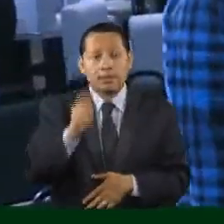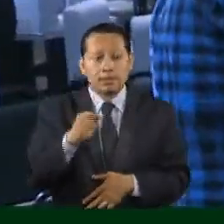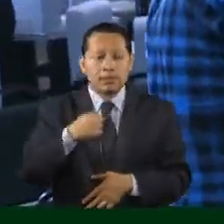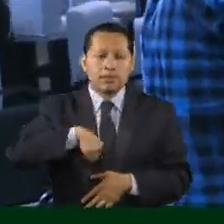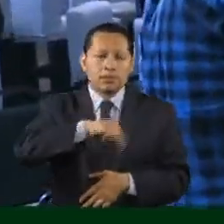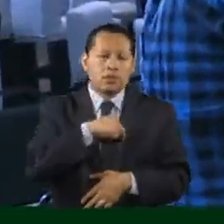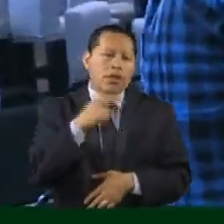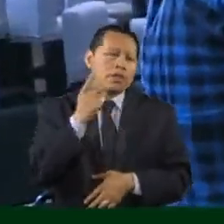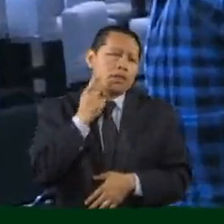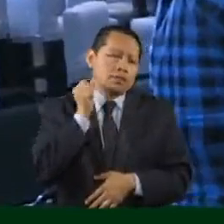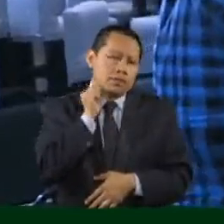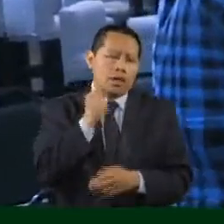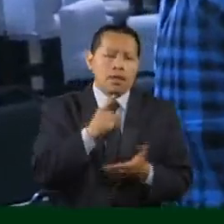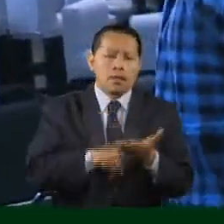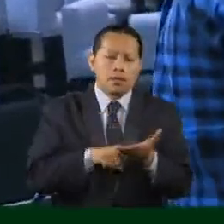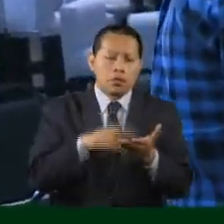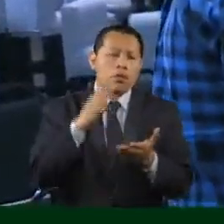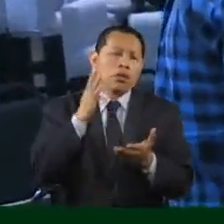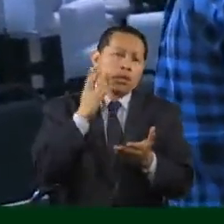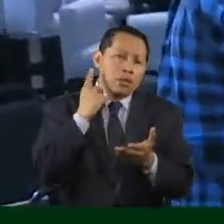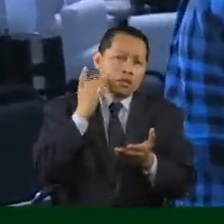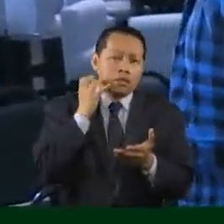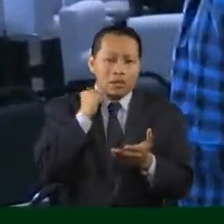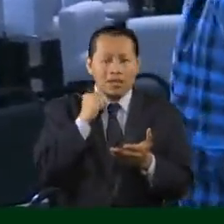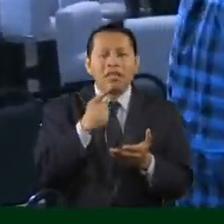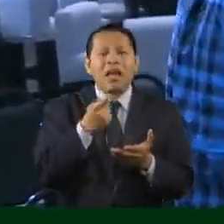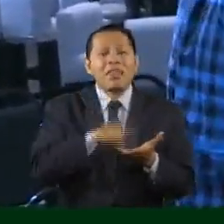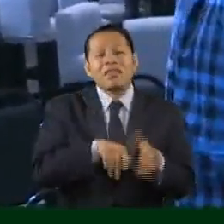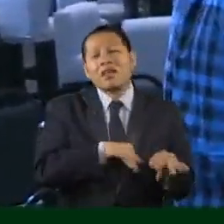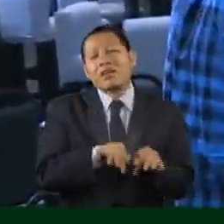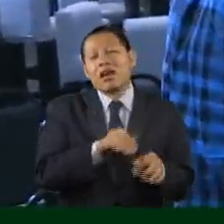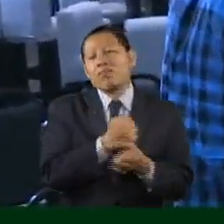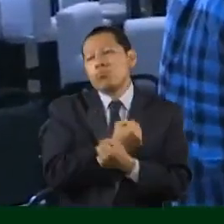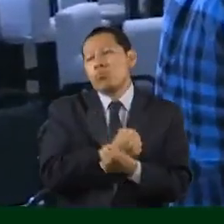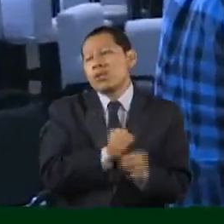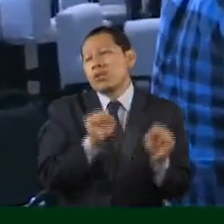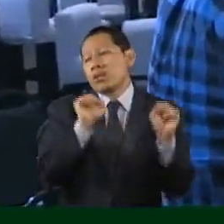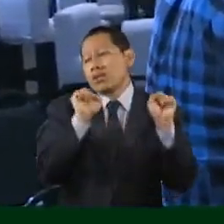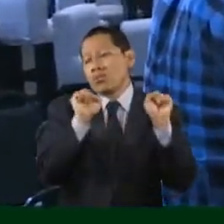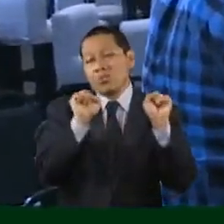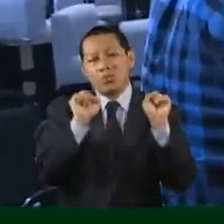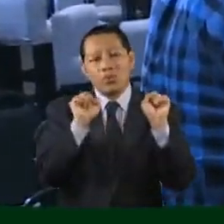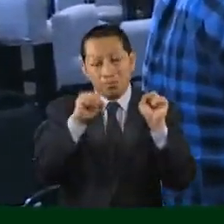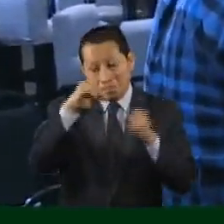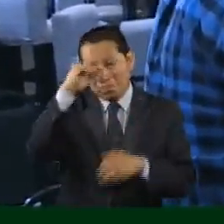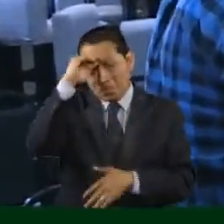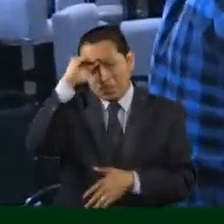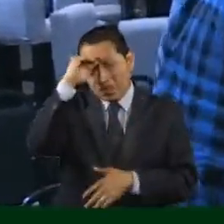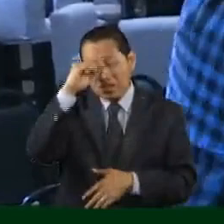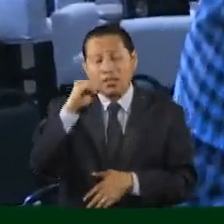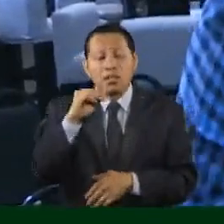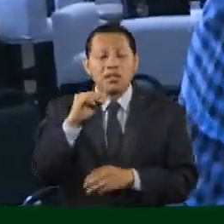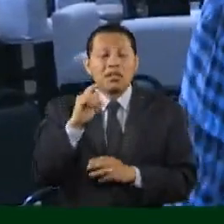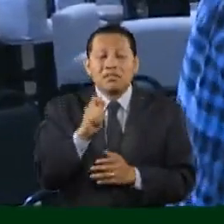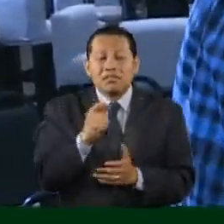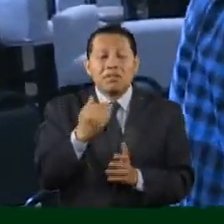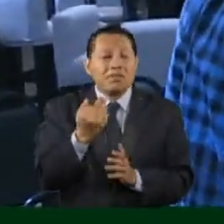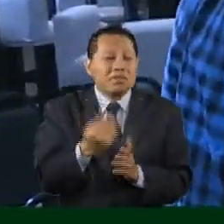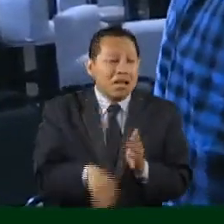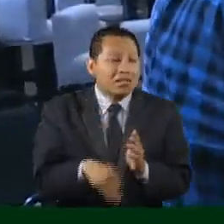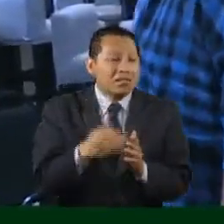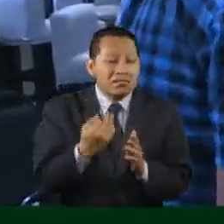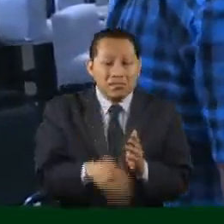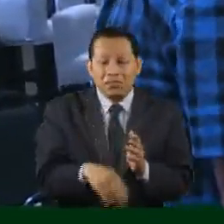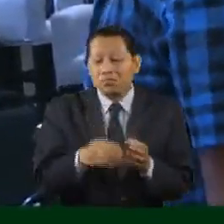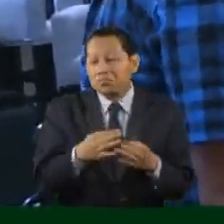hacemos en los recintos, en el recinto legislativo, es aburrido o no tiene sustancia, o puede ser